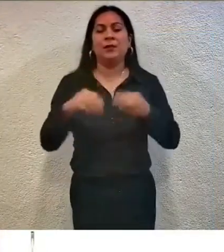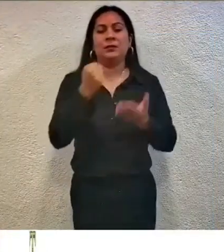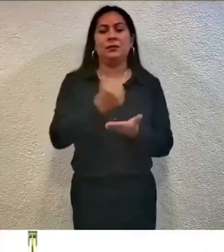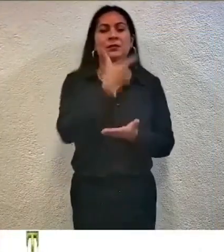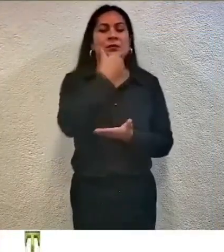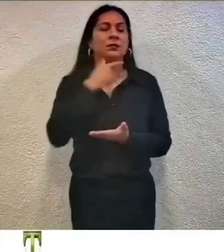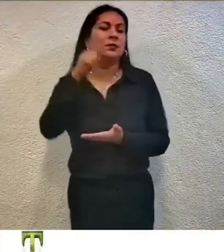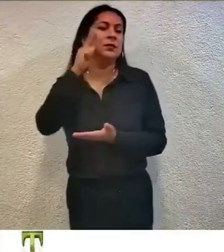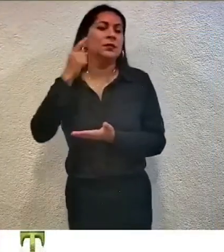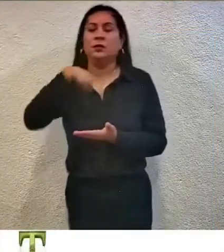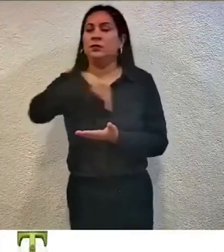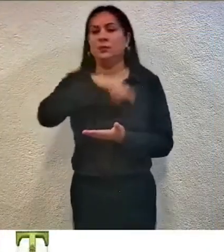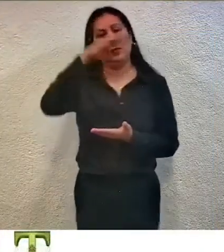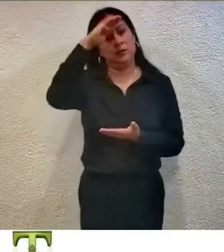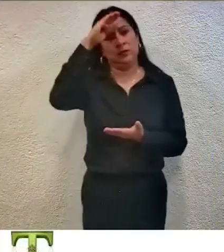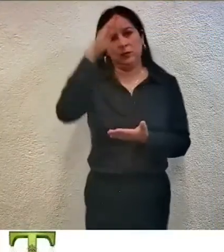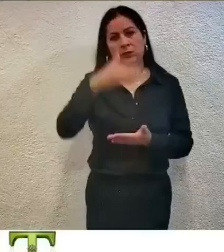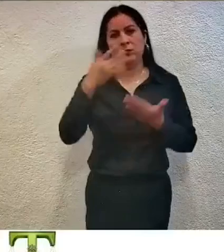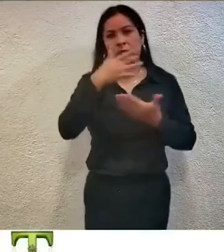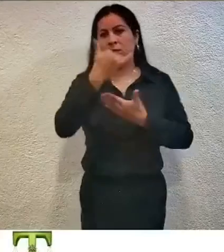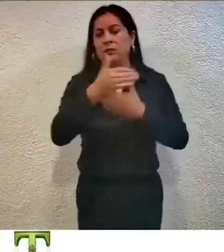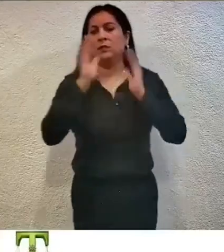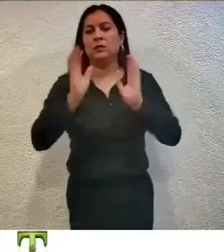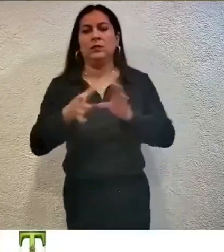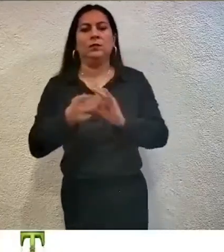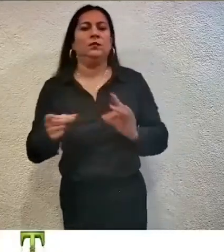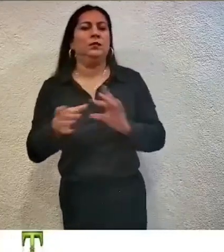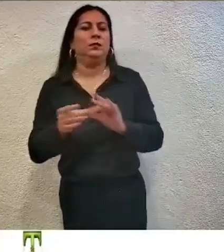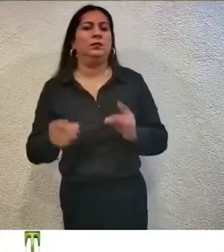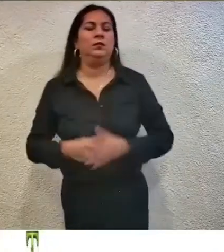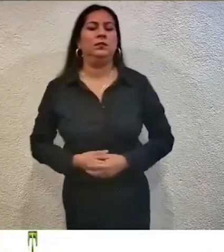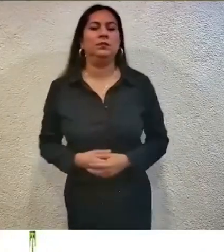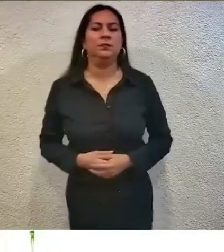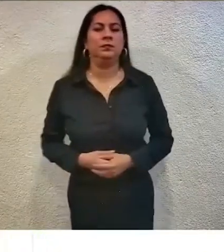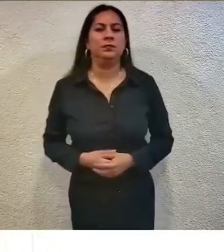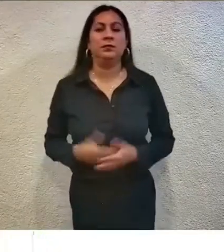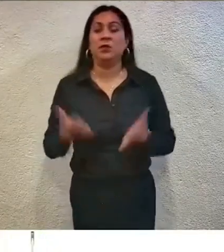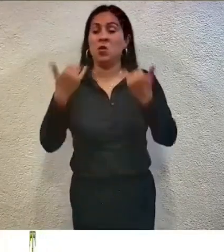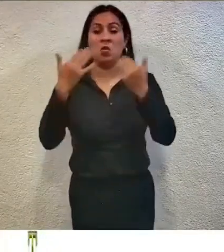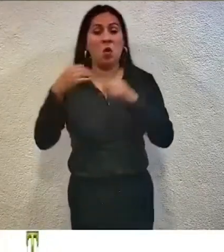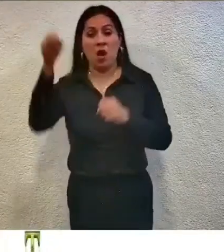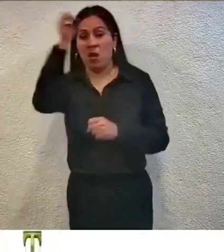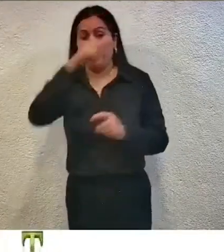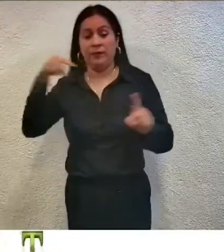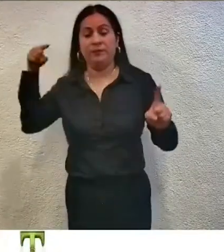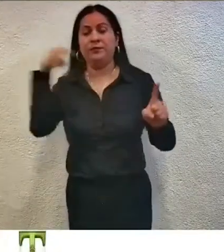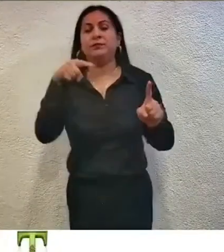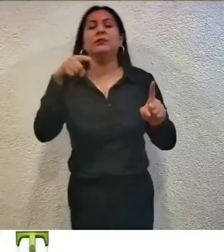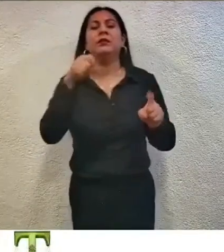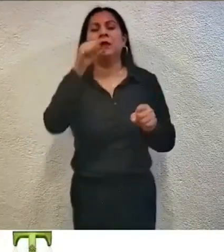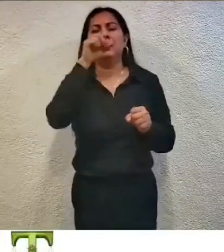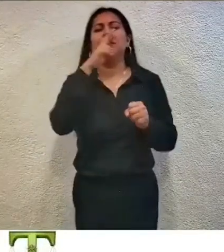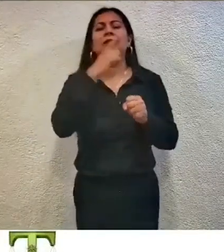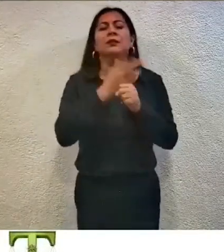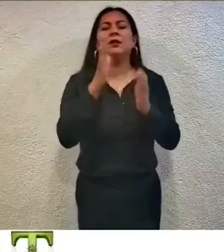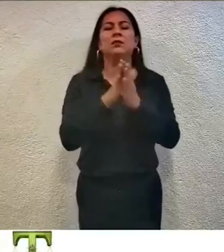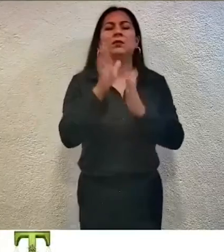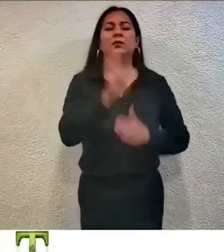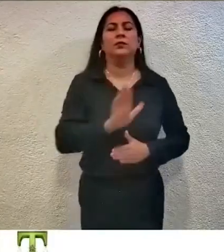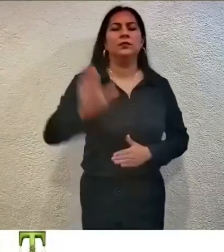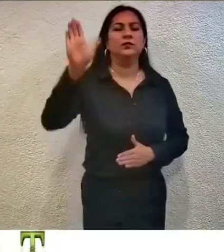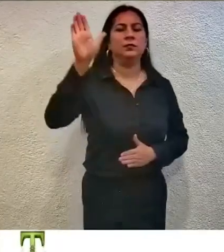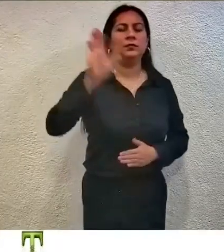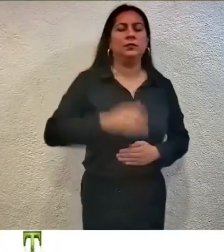Gracias, secretaria. Magistradas, magistrado, está a nuestra consideración el proyecto del que se ha dado cuenta. No habiendo comentarios